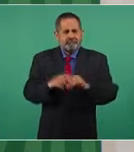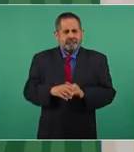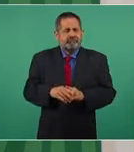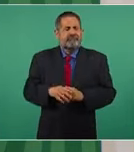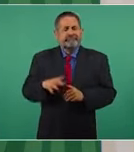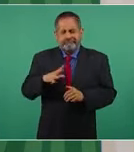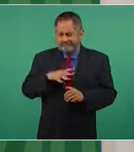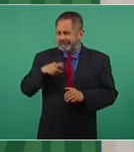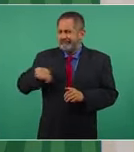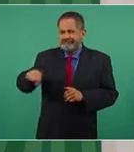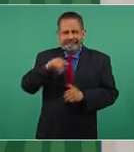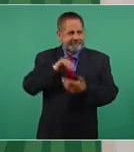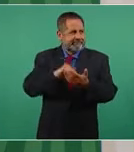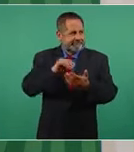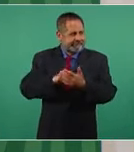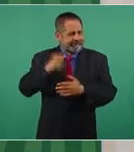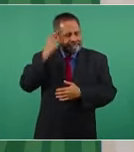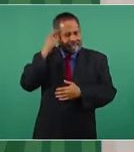existe también